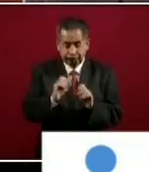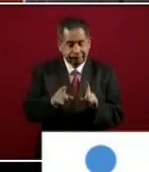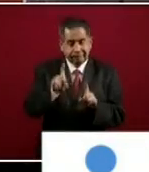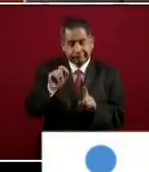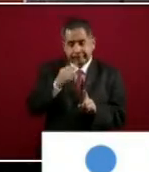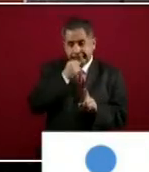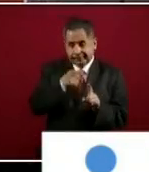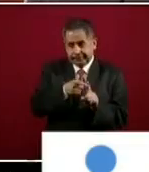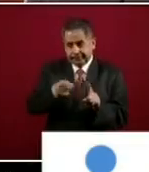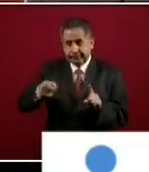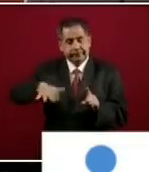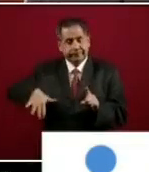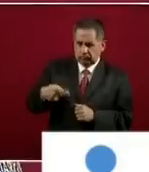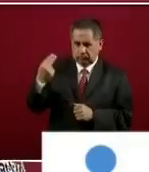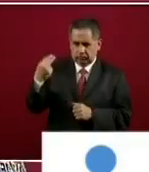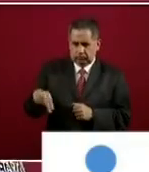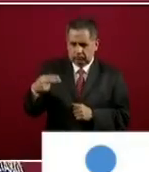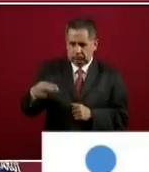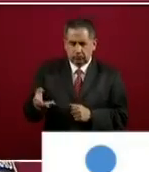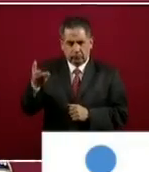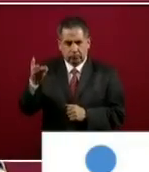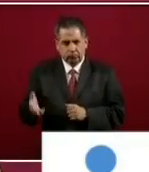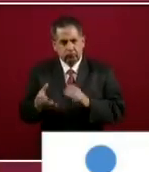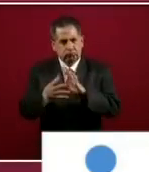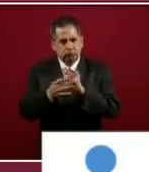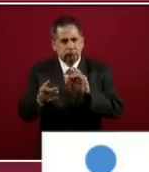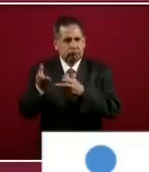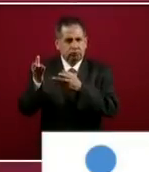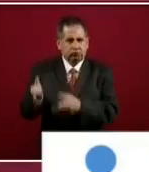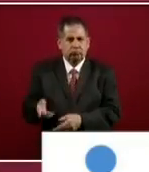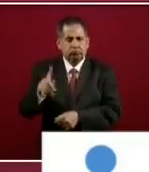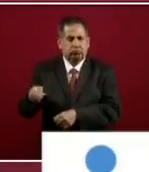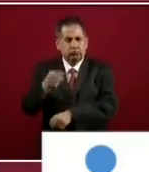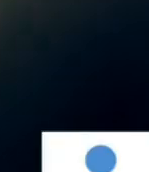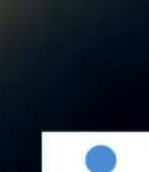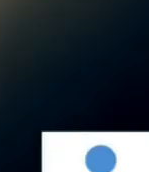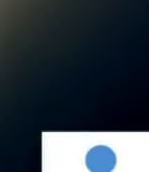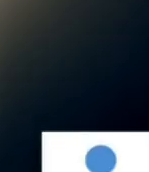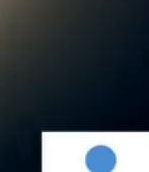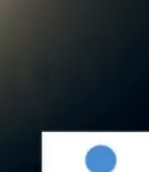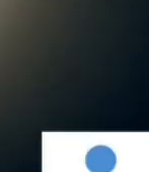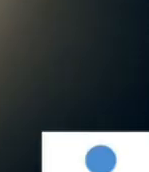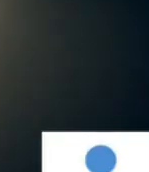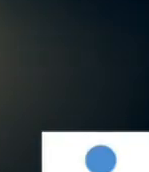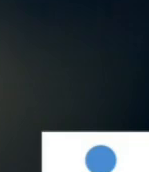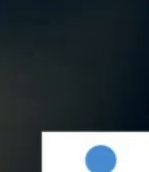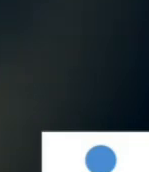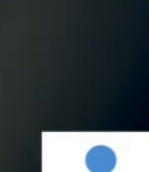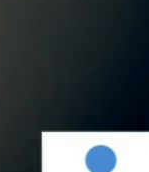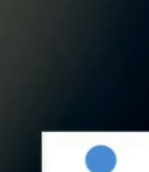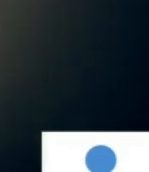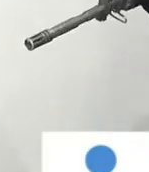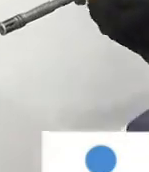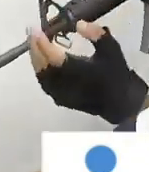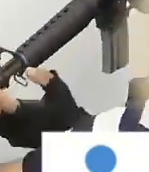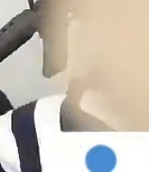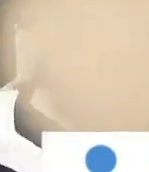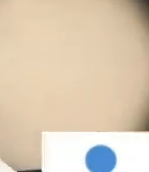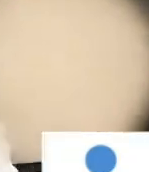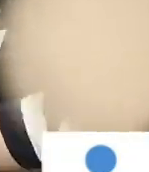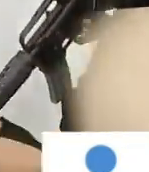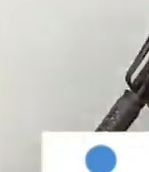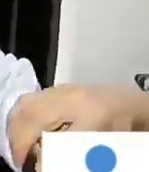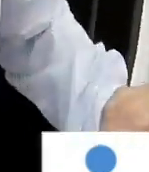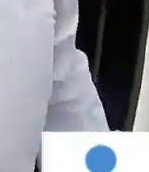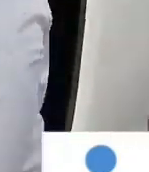El secretario de la Defensa Nacional aclaró que el coronel mencionado en la conferencia de ayer no fue el encargado del operativo para detener a Ovidio